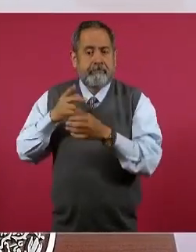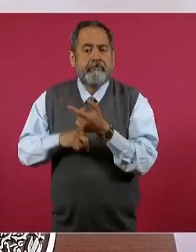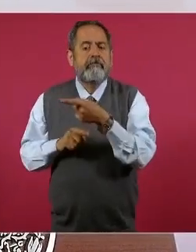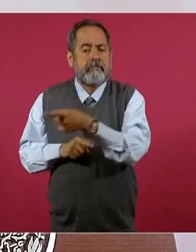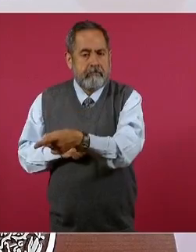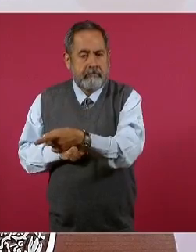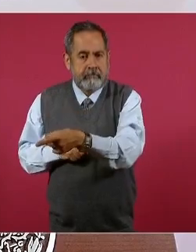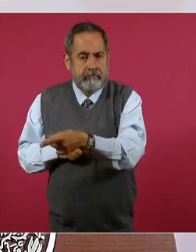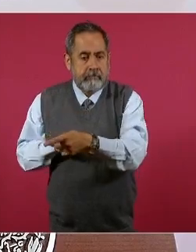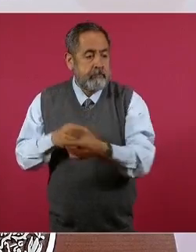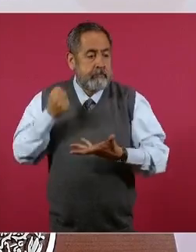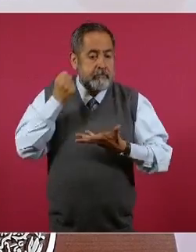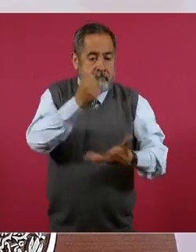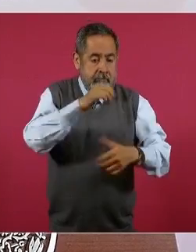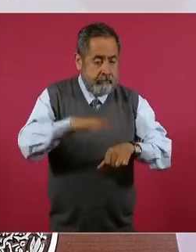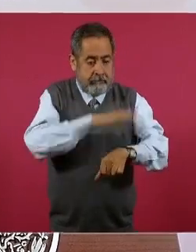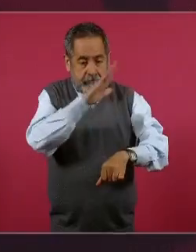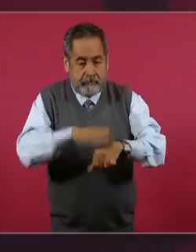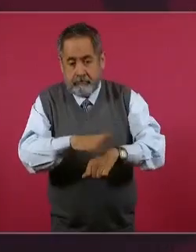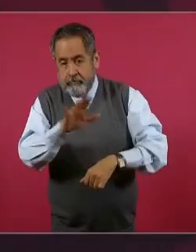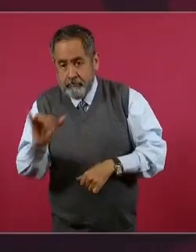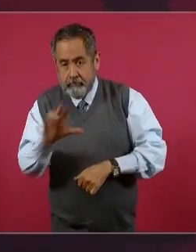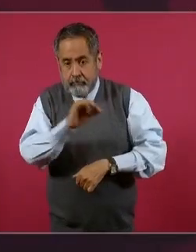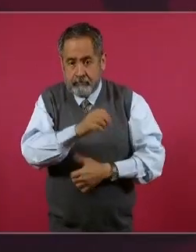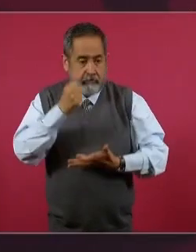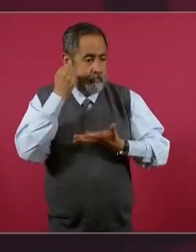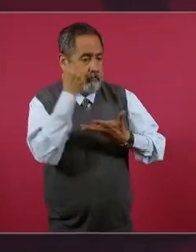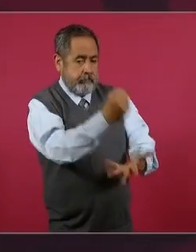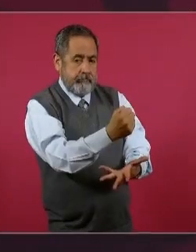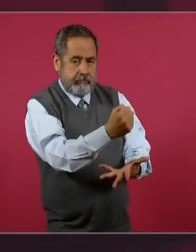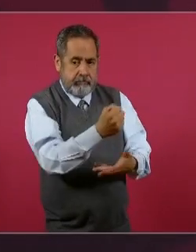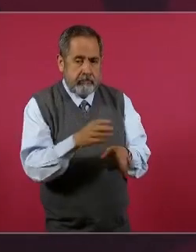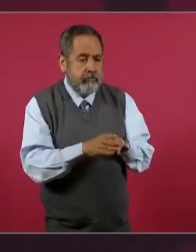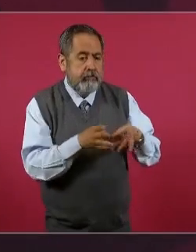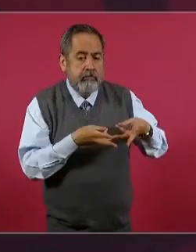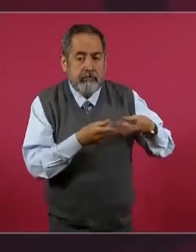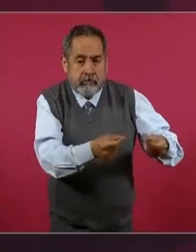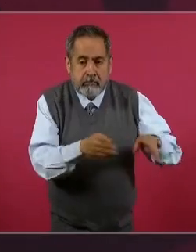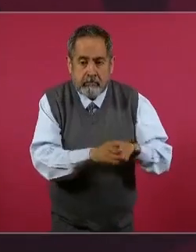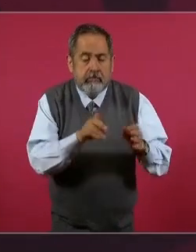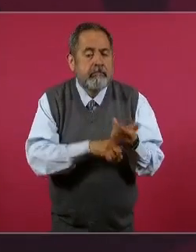la aprobación del presupuesto y